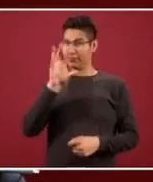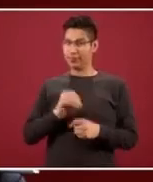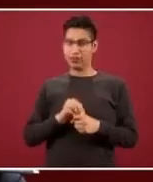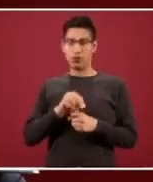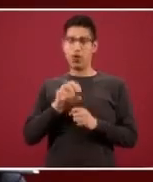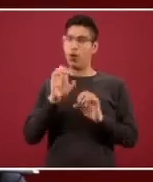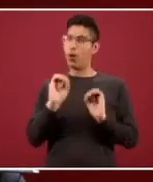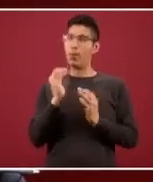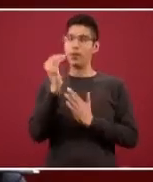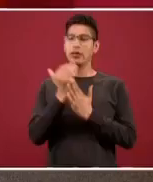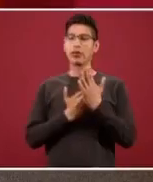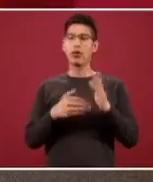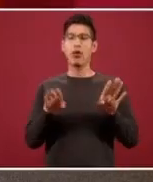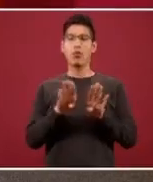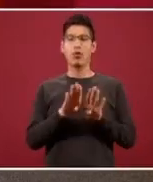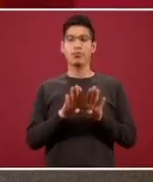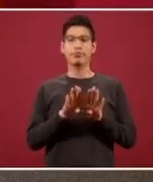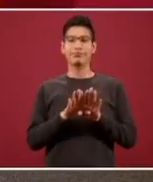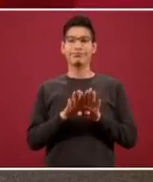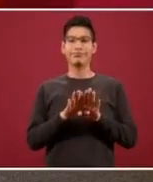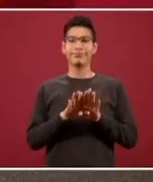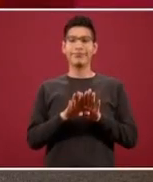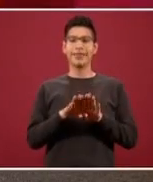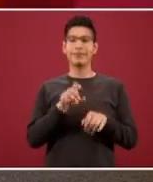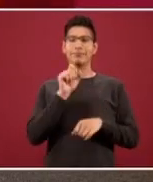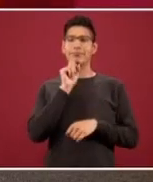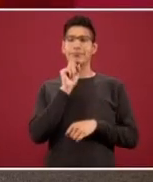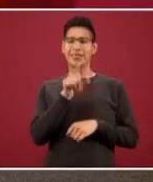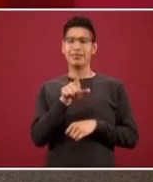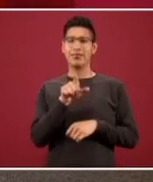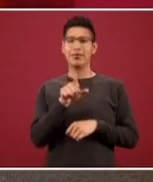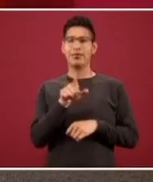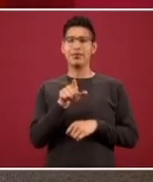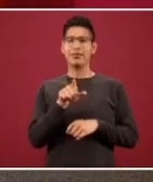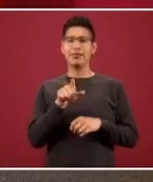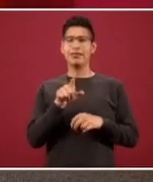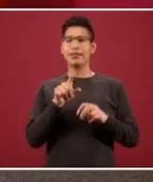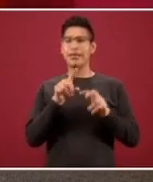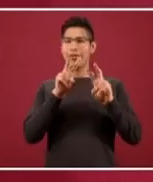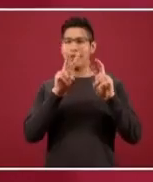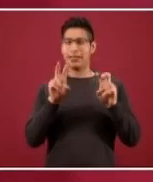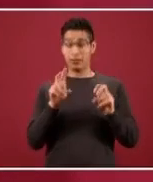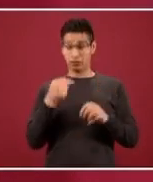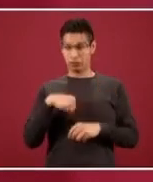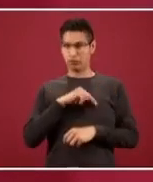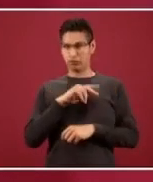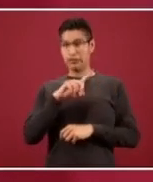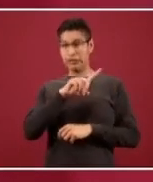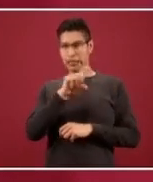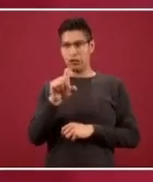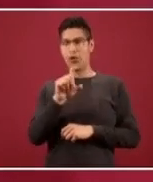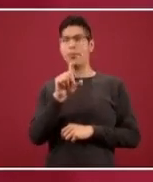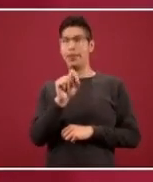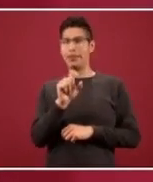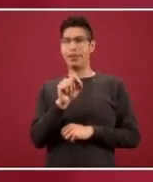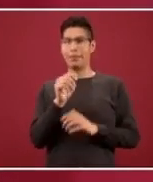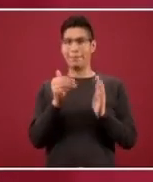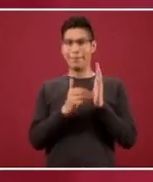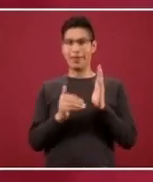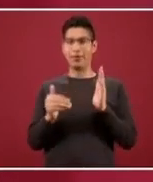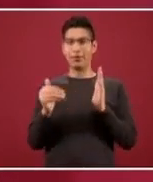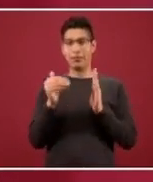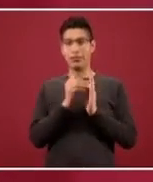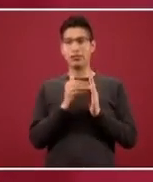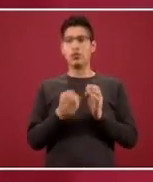menor. Exactamente, de los 130 millones. 127, 130 millones que somos, la tasa de ataque